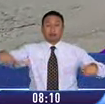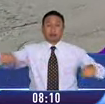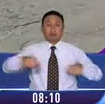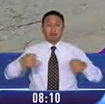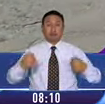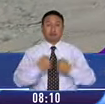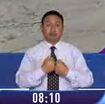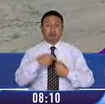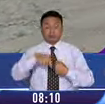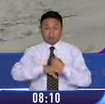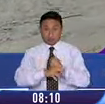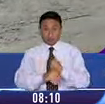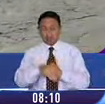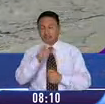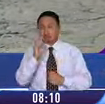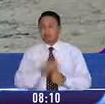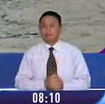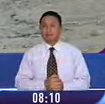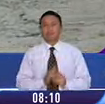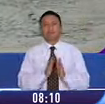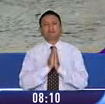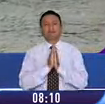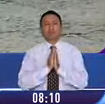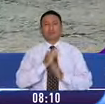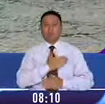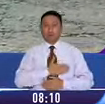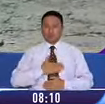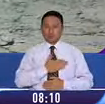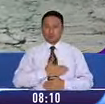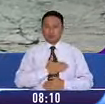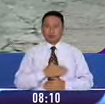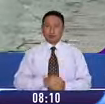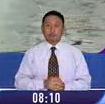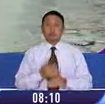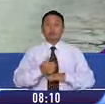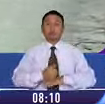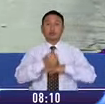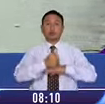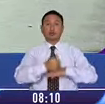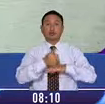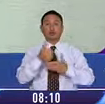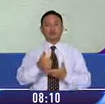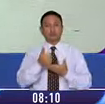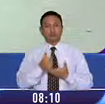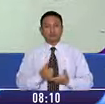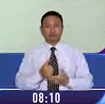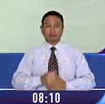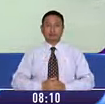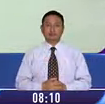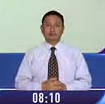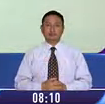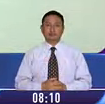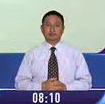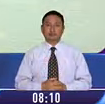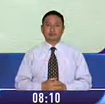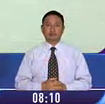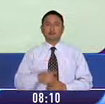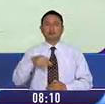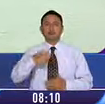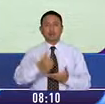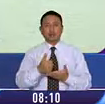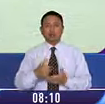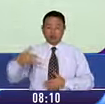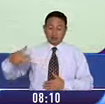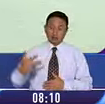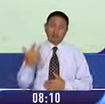más de la delincuencia. Entonces lo que sí rogaríamos es de que por favor las autoridades tomen cartas en el asunto, en que nos pongan unos